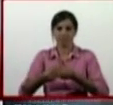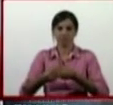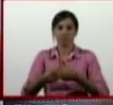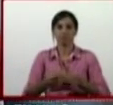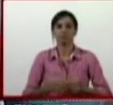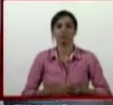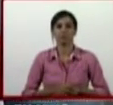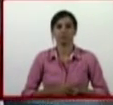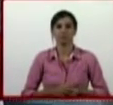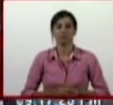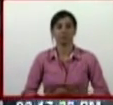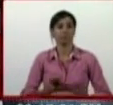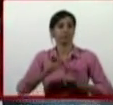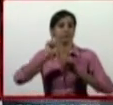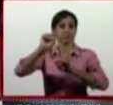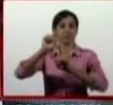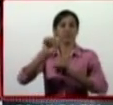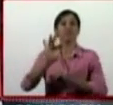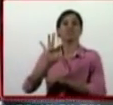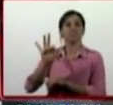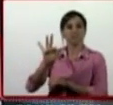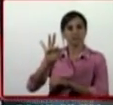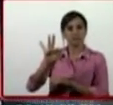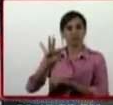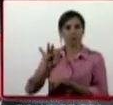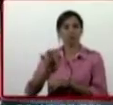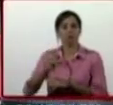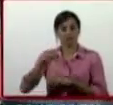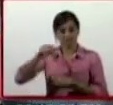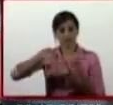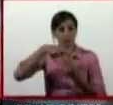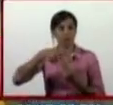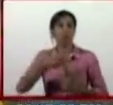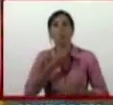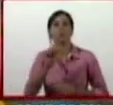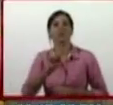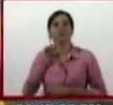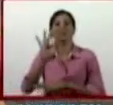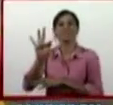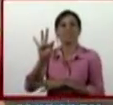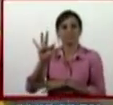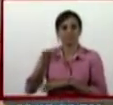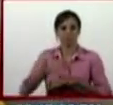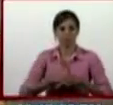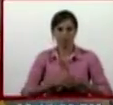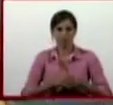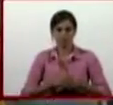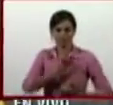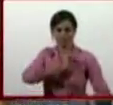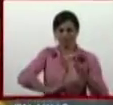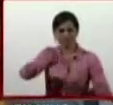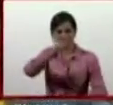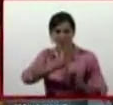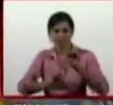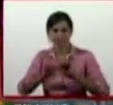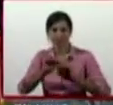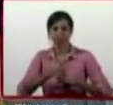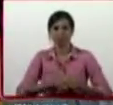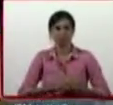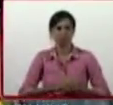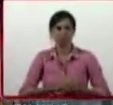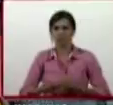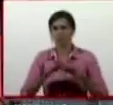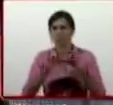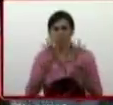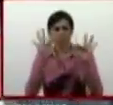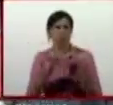carácter antifascista de la revolución bolivariana. Combatir y enfrentar el fascismo en todas sus